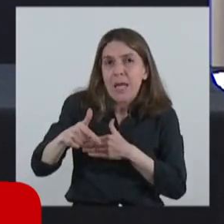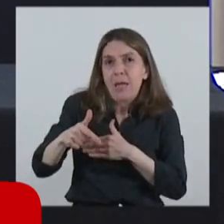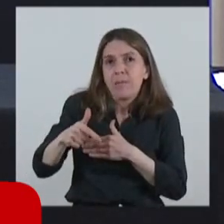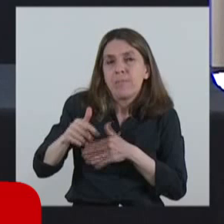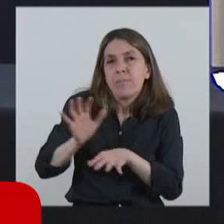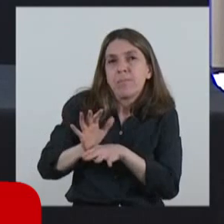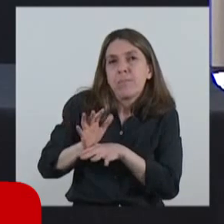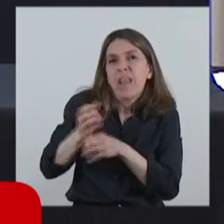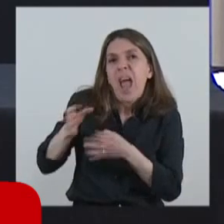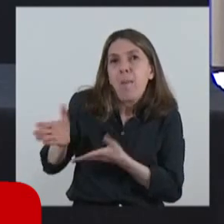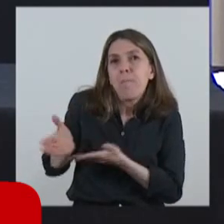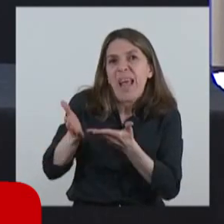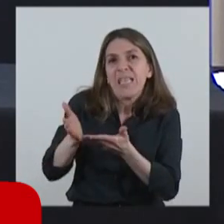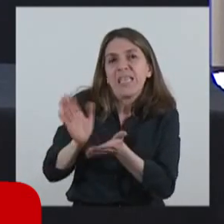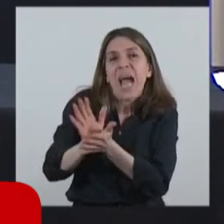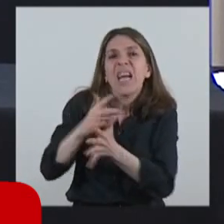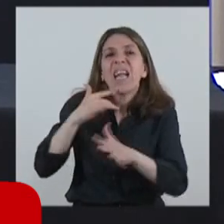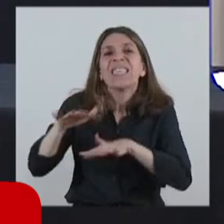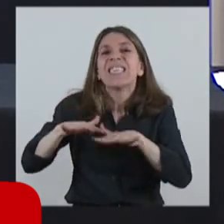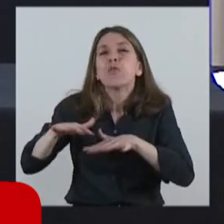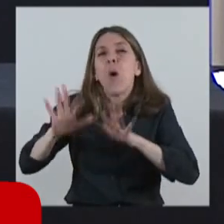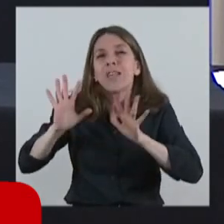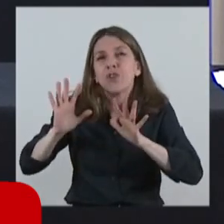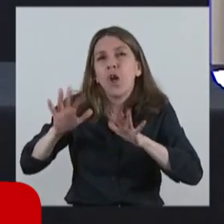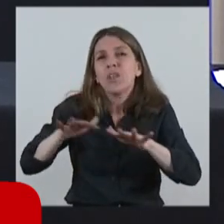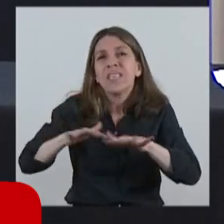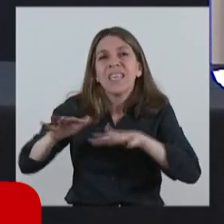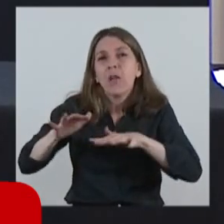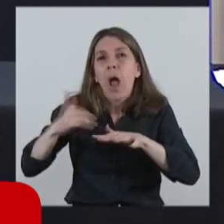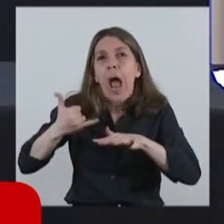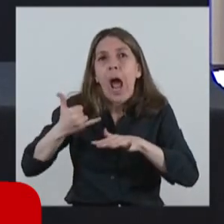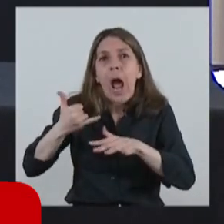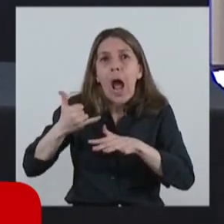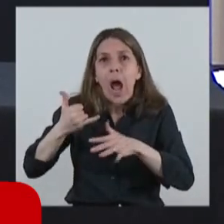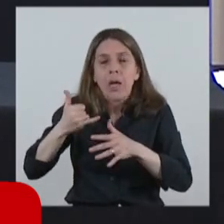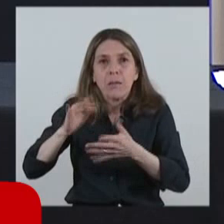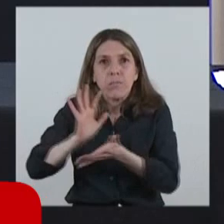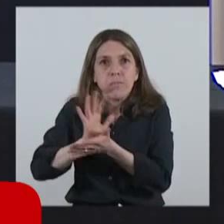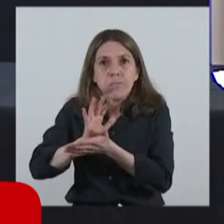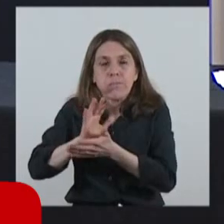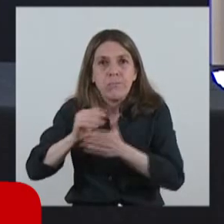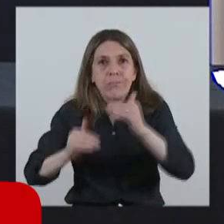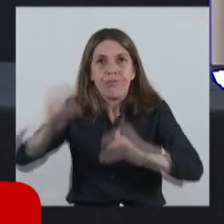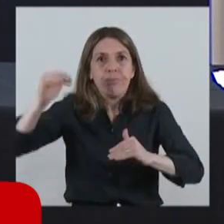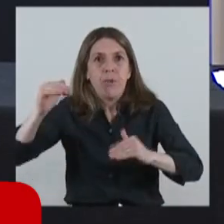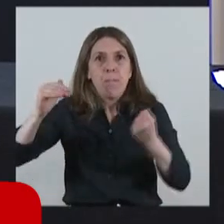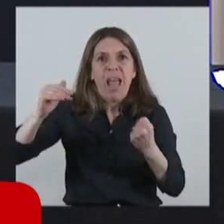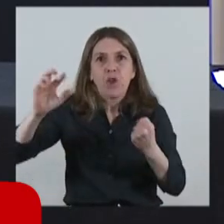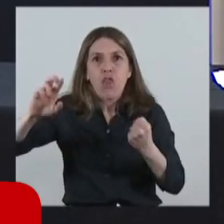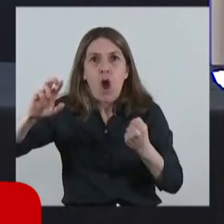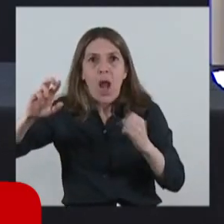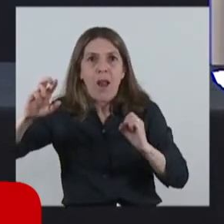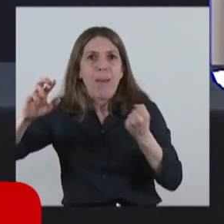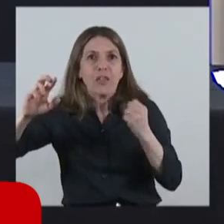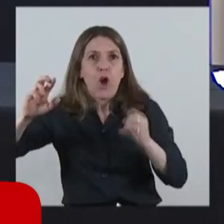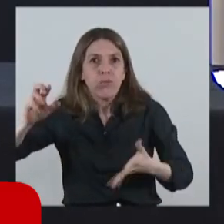por el gobierno anterior en un contexto en donde se estaba experimentando una corrida cambiaria y que luego se ha definido un esquema